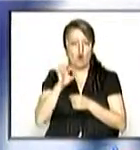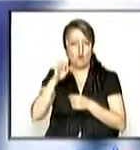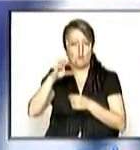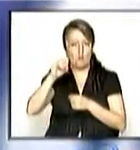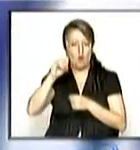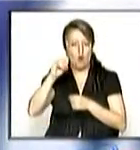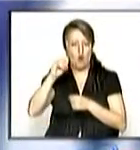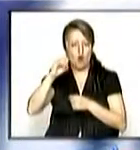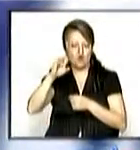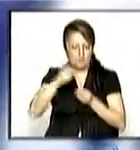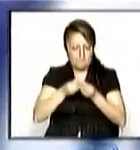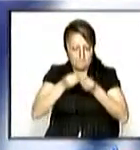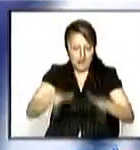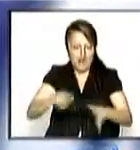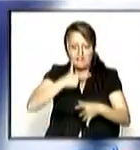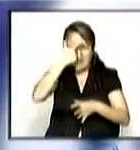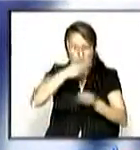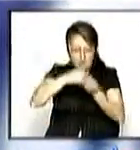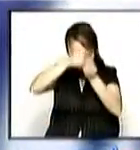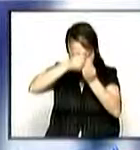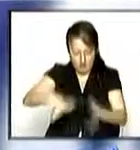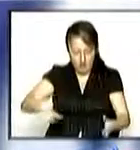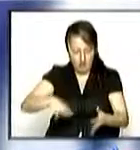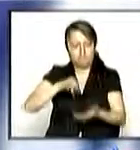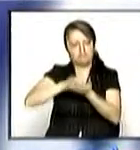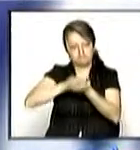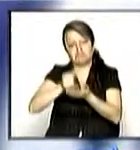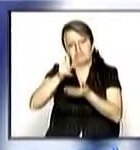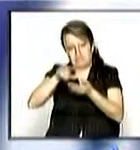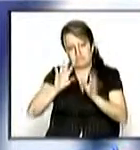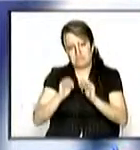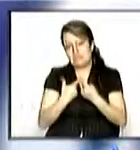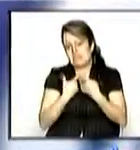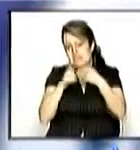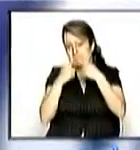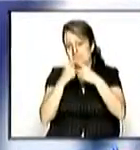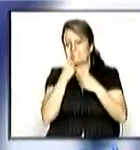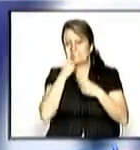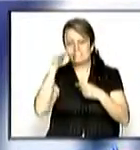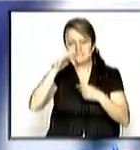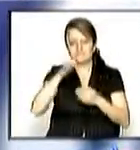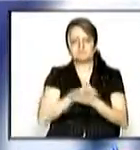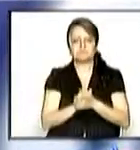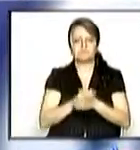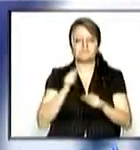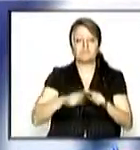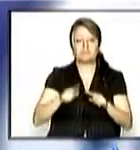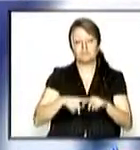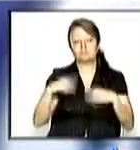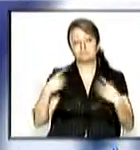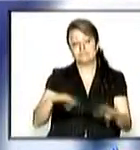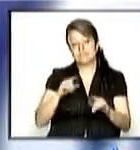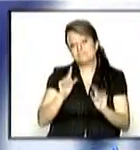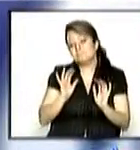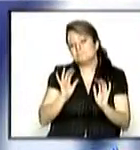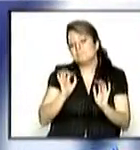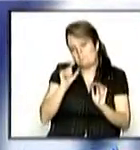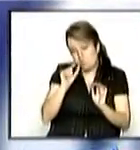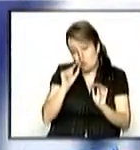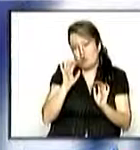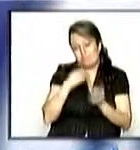nosotros, que son libres de metales. ¿Cuál es el único inconveniente? Que son un poquito más costosas que la odontología